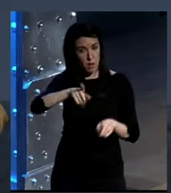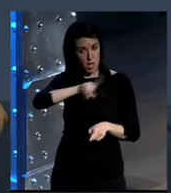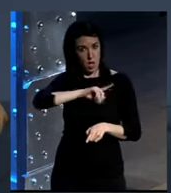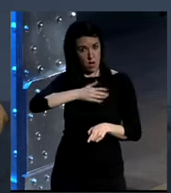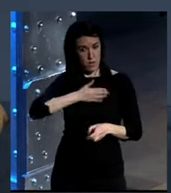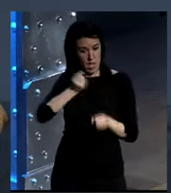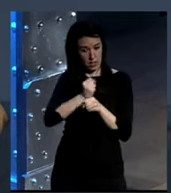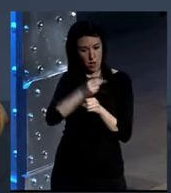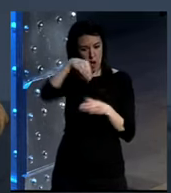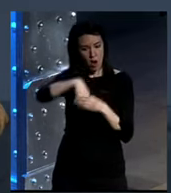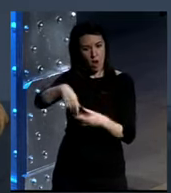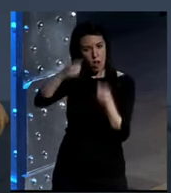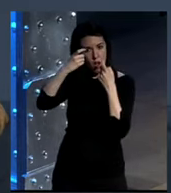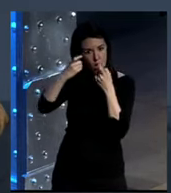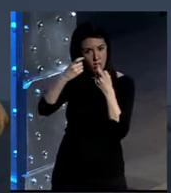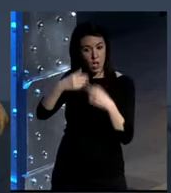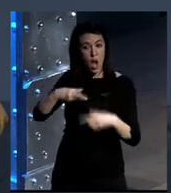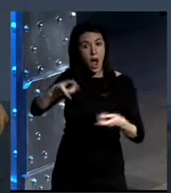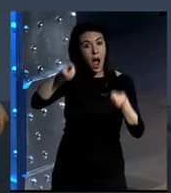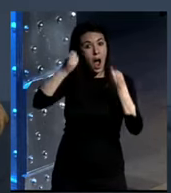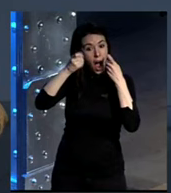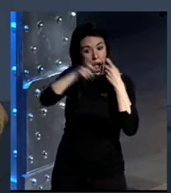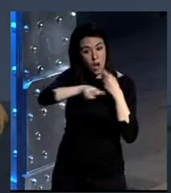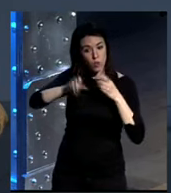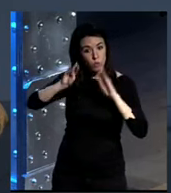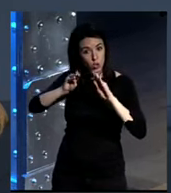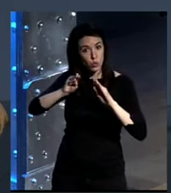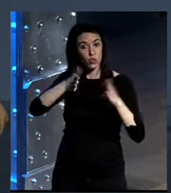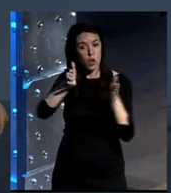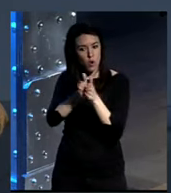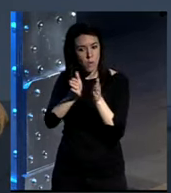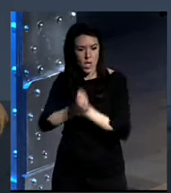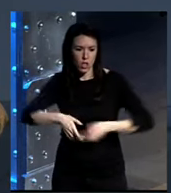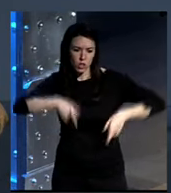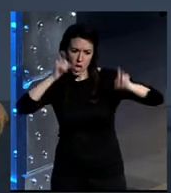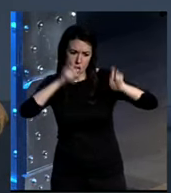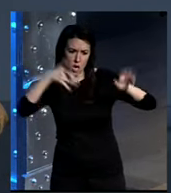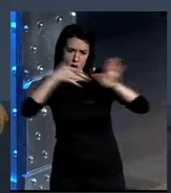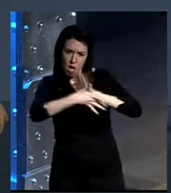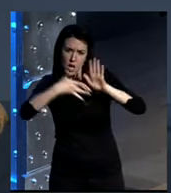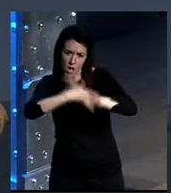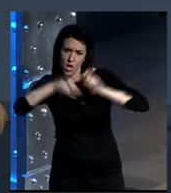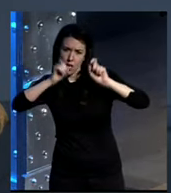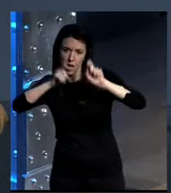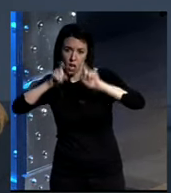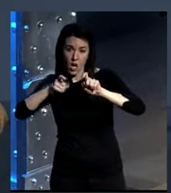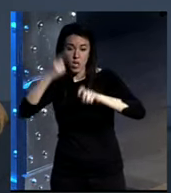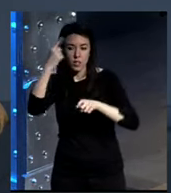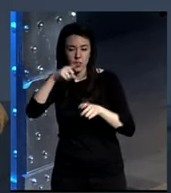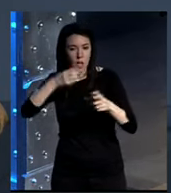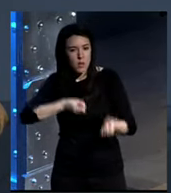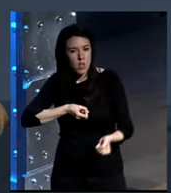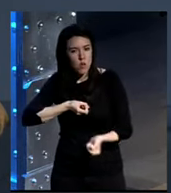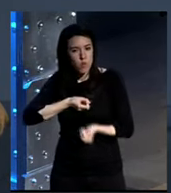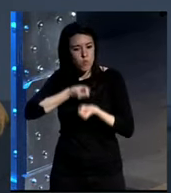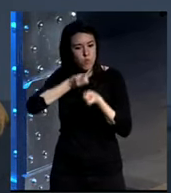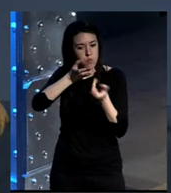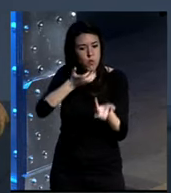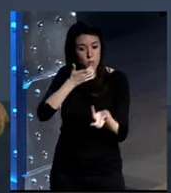trabajo, a sus alumnos y a compañeros, pero sabía transmitirle